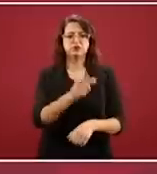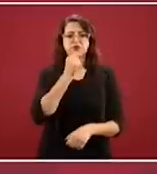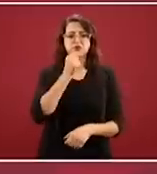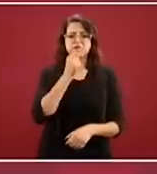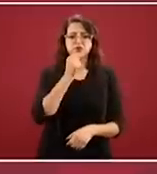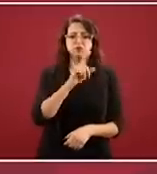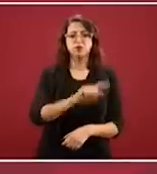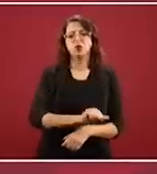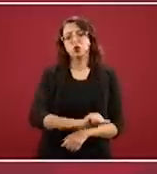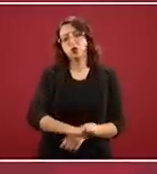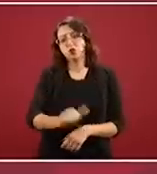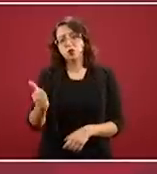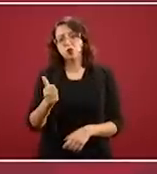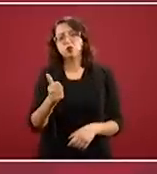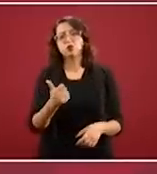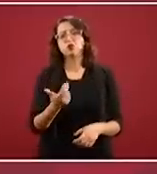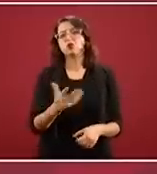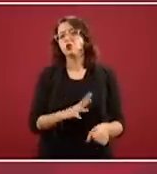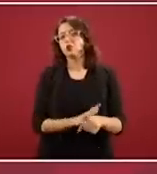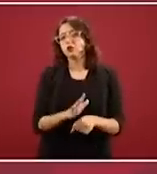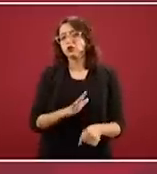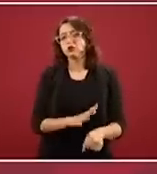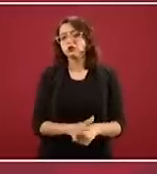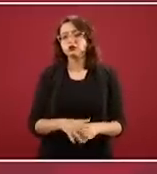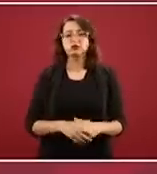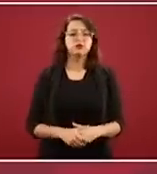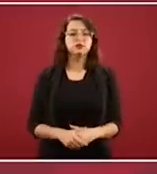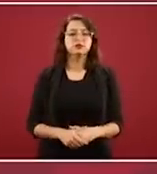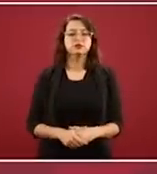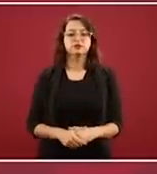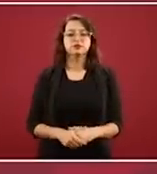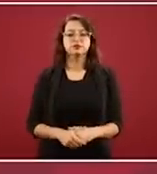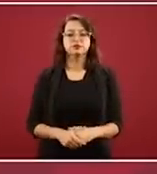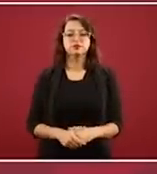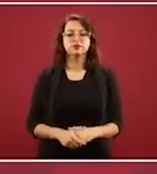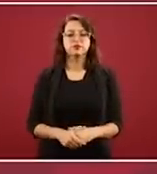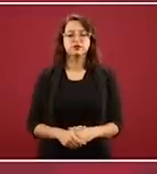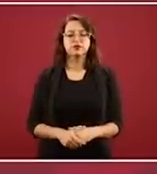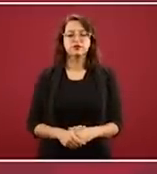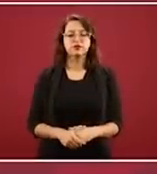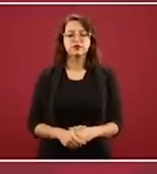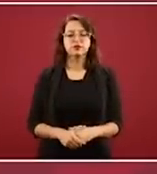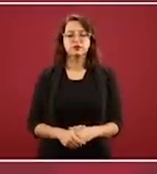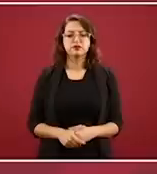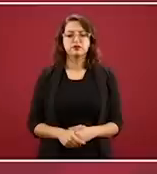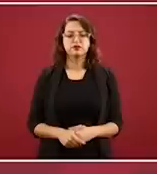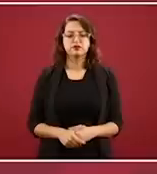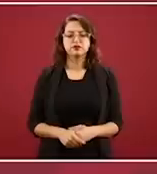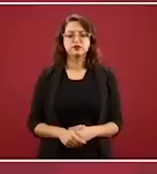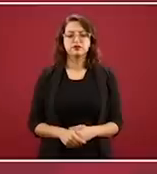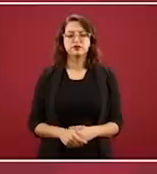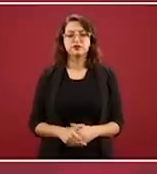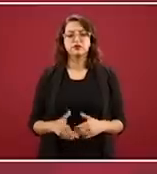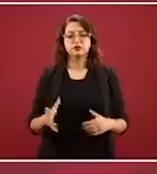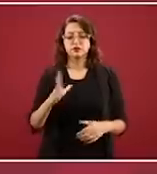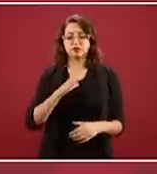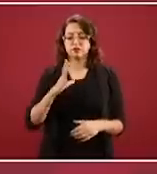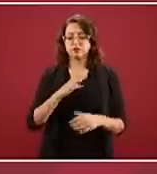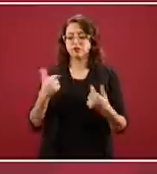Otra ventaja es que ya se tiene un sistema de